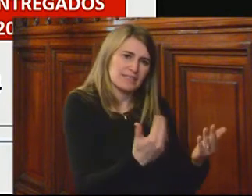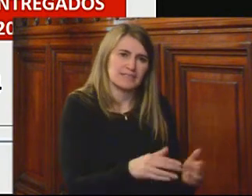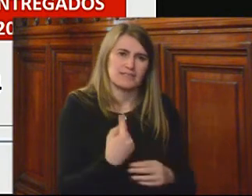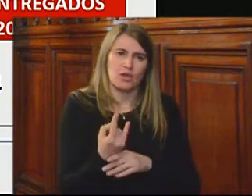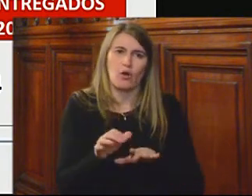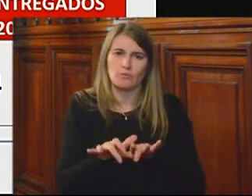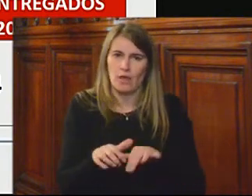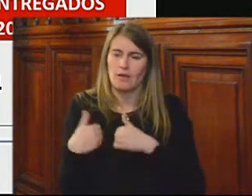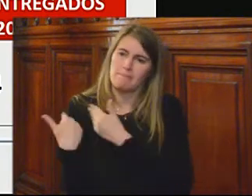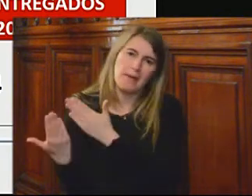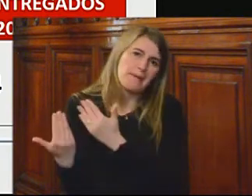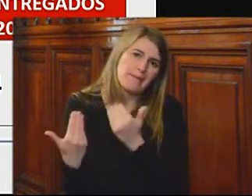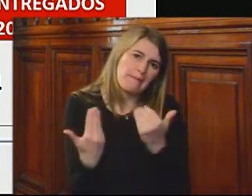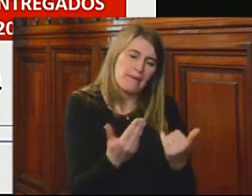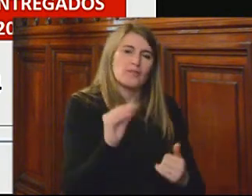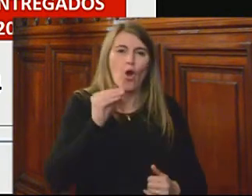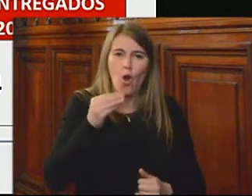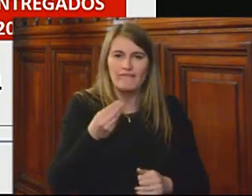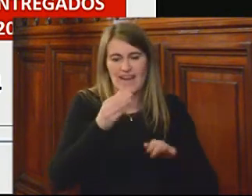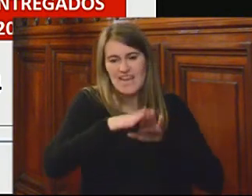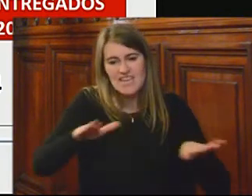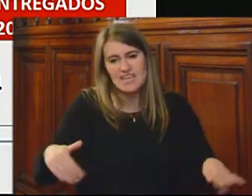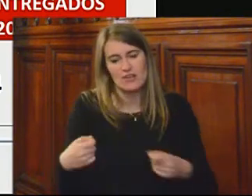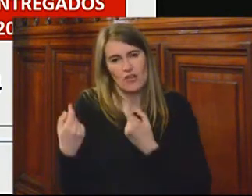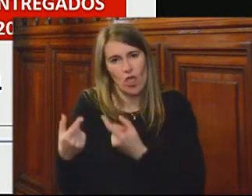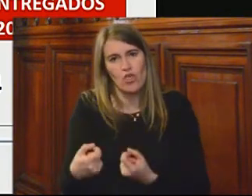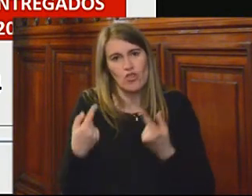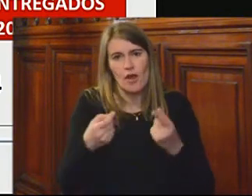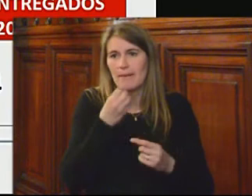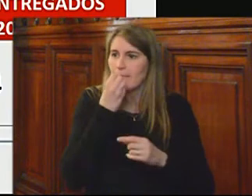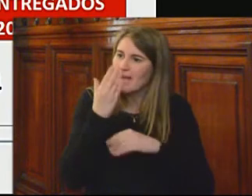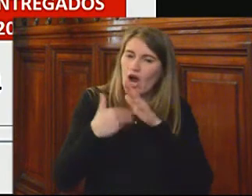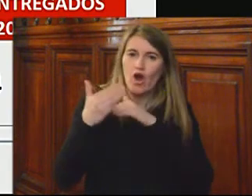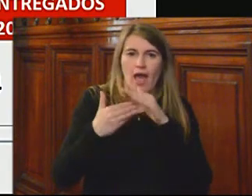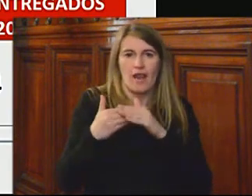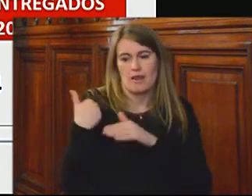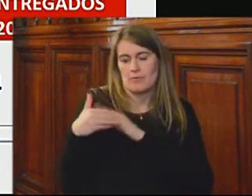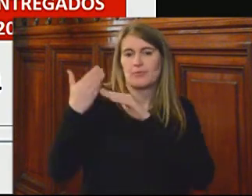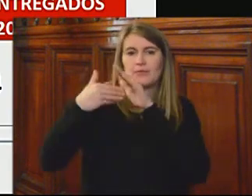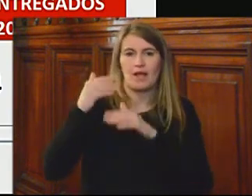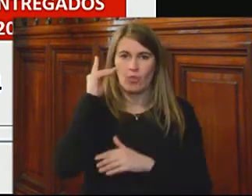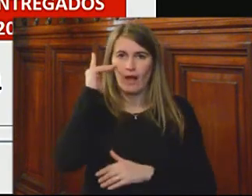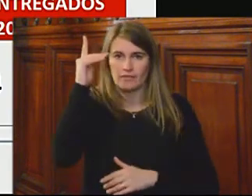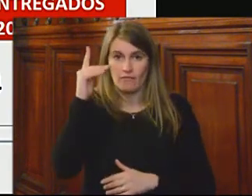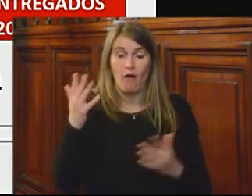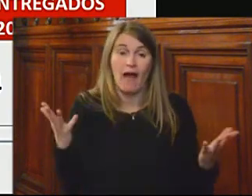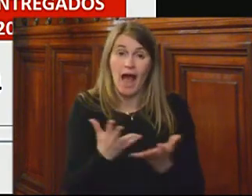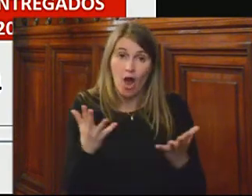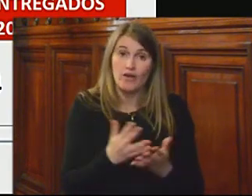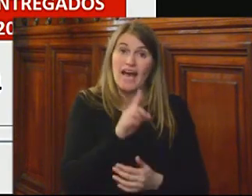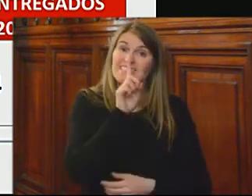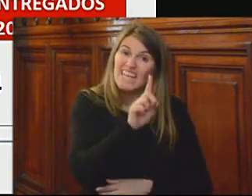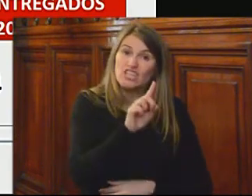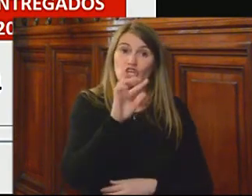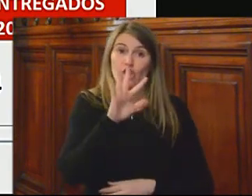niñas, jóvenes de nuestro país para fortalecer el proceso educativo. Solo desde enero de este año hemos entregado